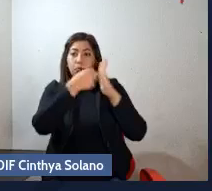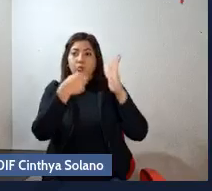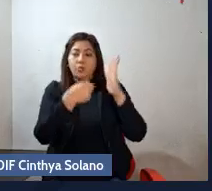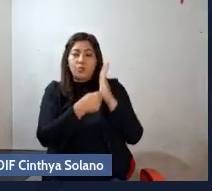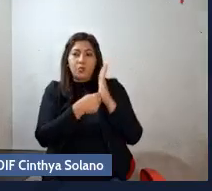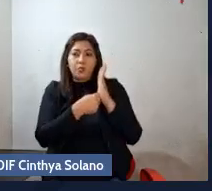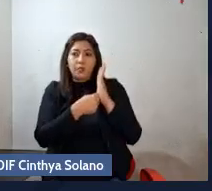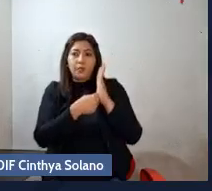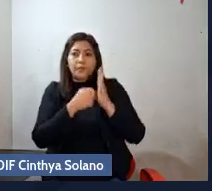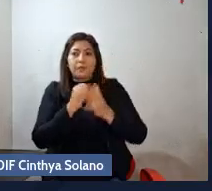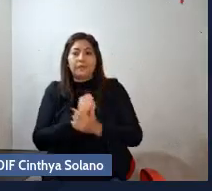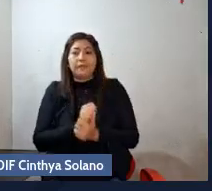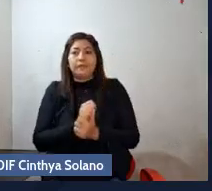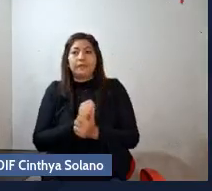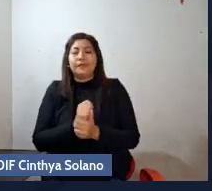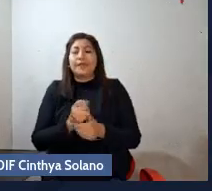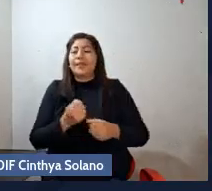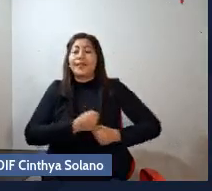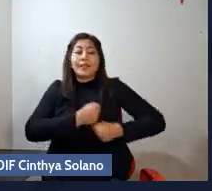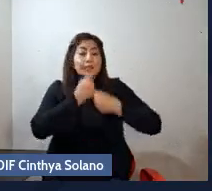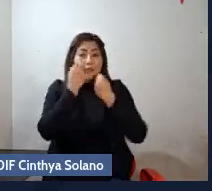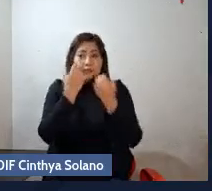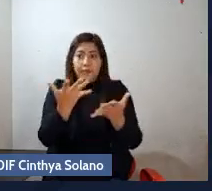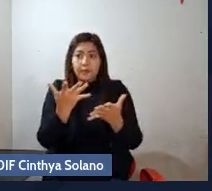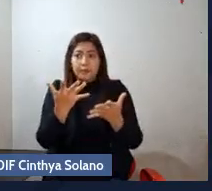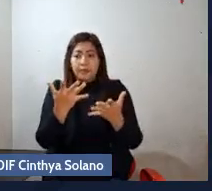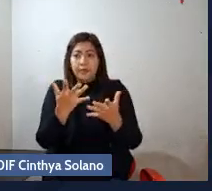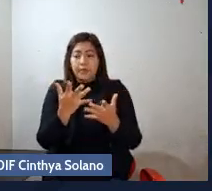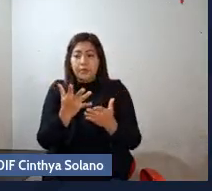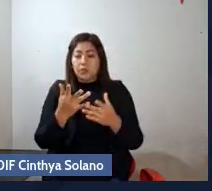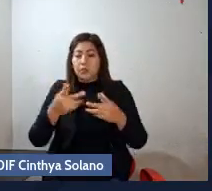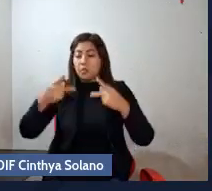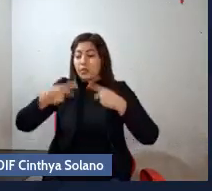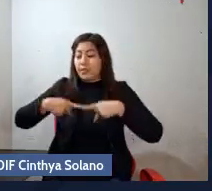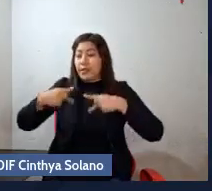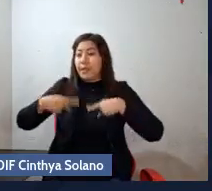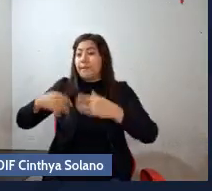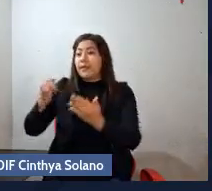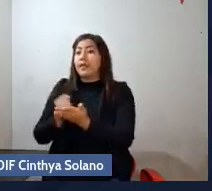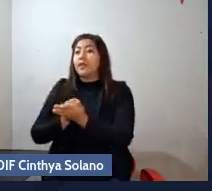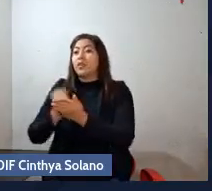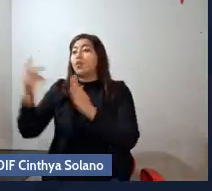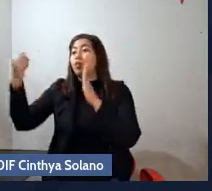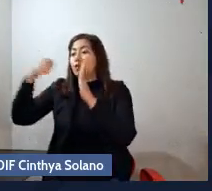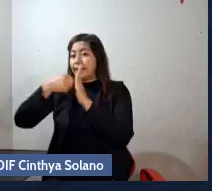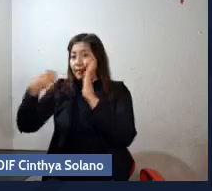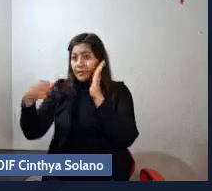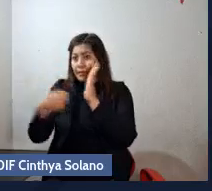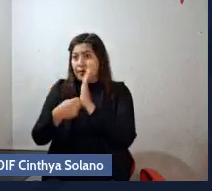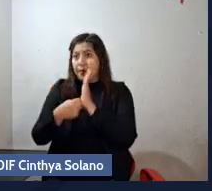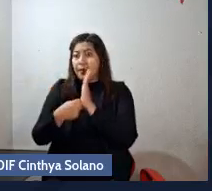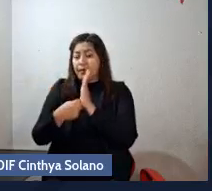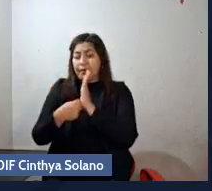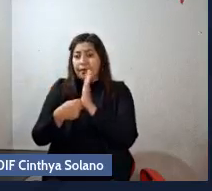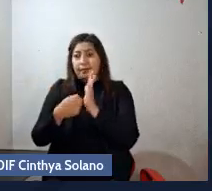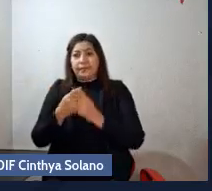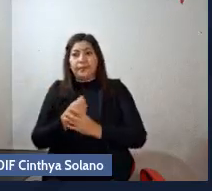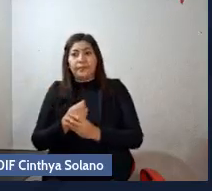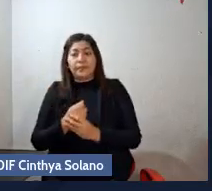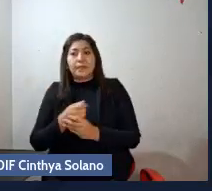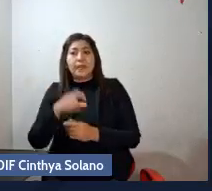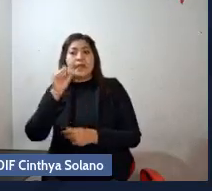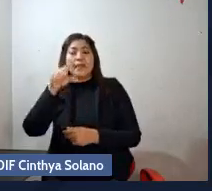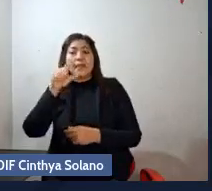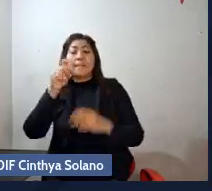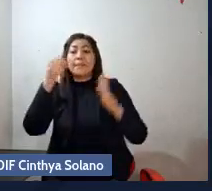la expresión de la voluntad de la persona que va a testar. Y obviamente el testamento público